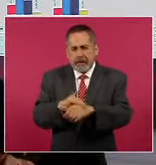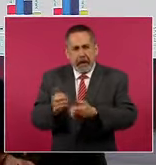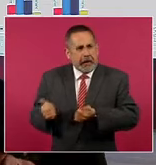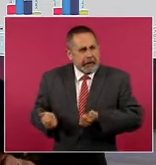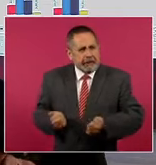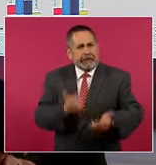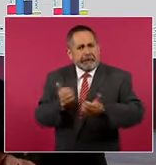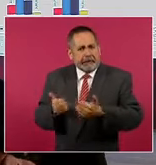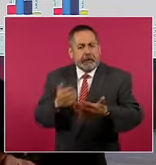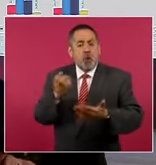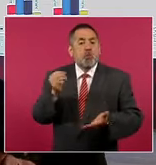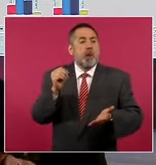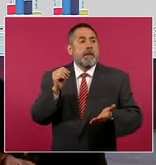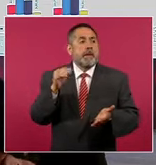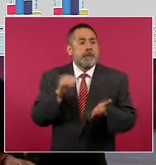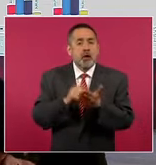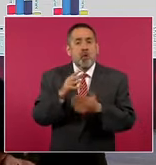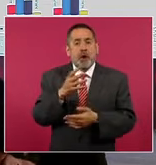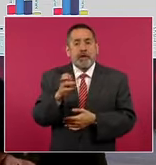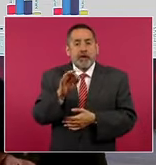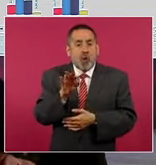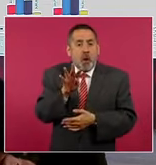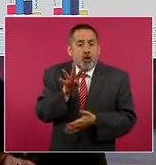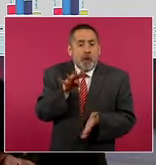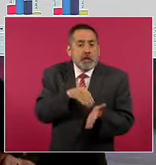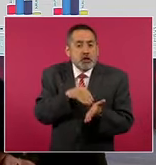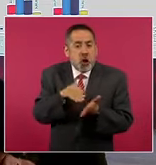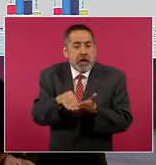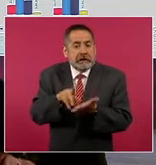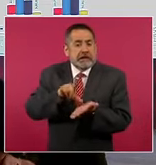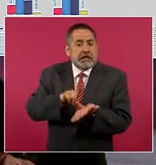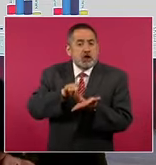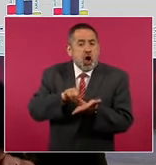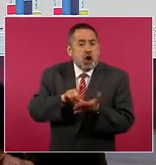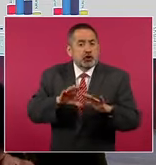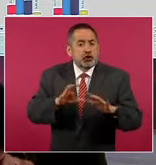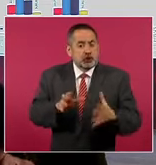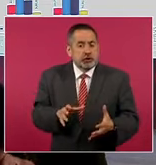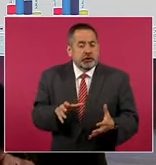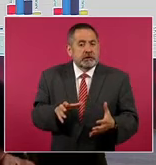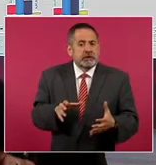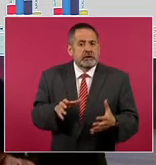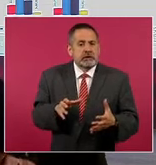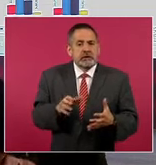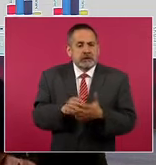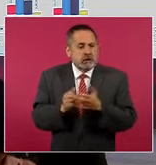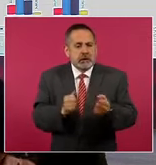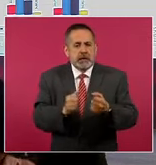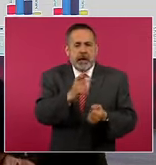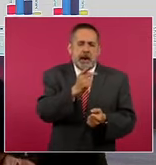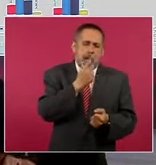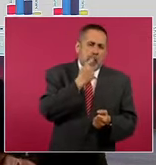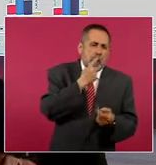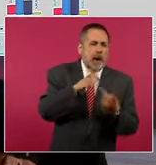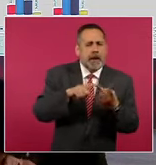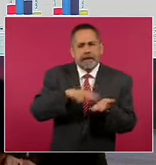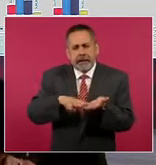transportar 9.044 millones de litros de combustible, ya sea gasolina premium,